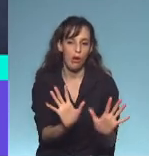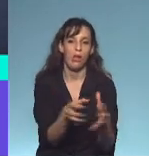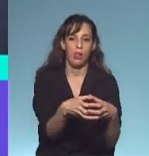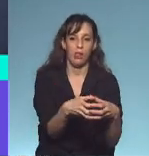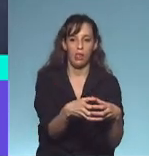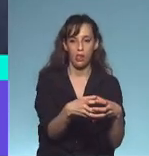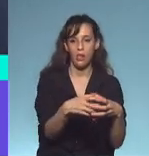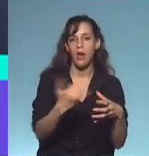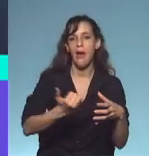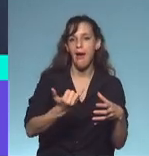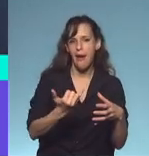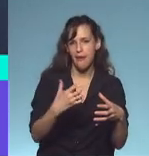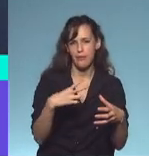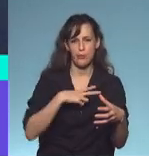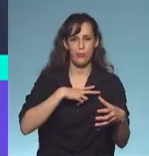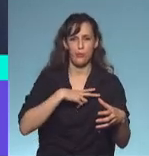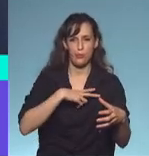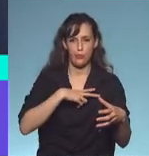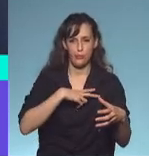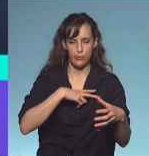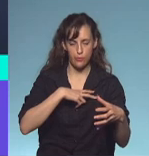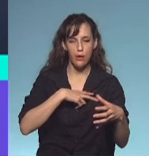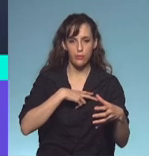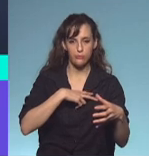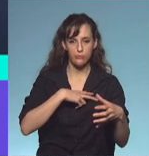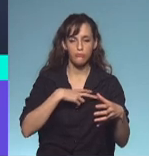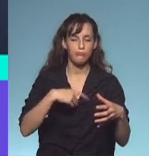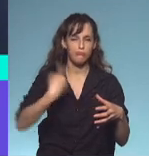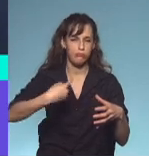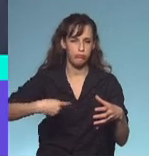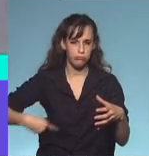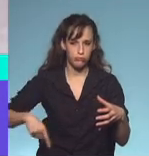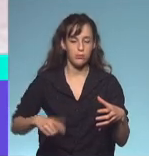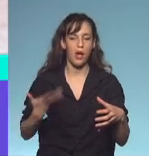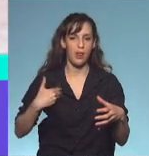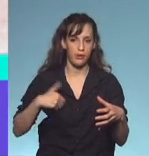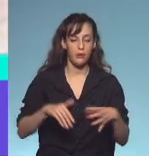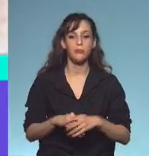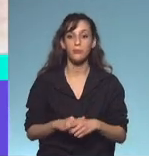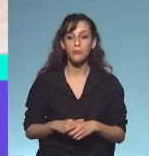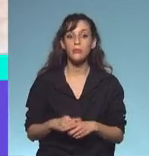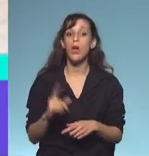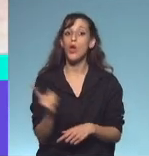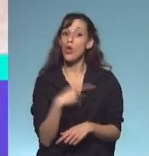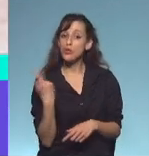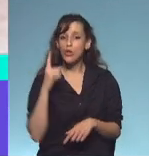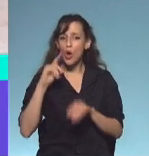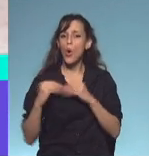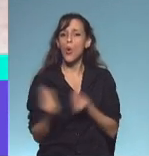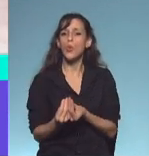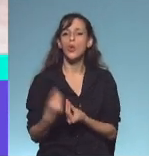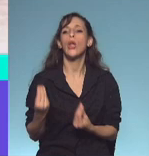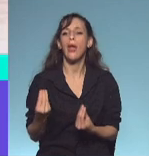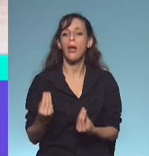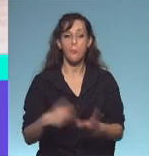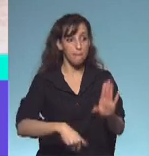acumulado patrimonio, riqueza y distintas manifestaciones de riqueza en la Argentina. La conclusión que llegamos es que la mayoría ha cumplido y